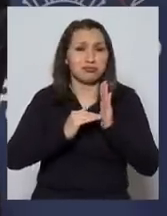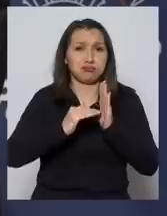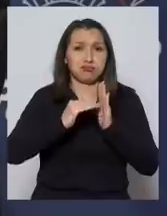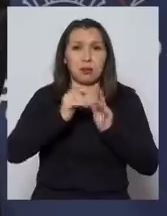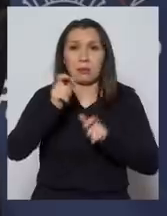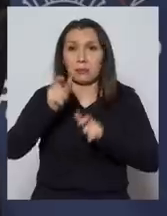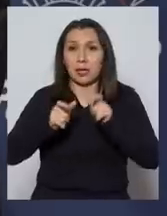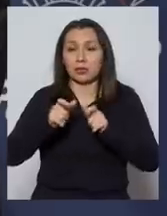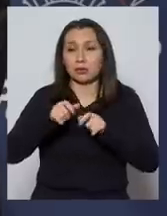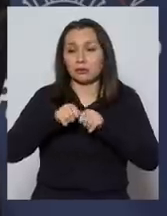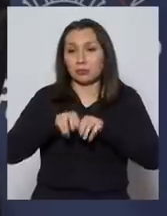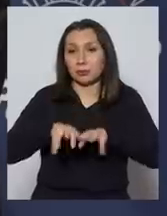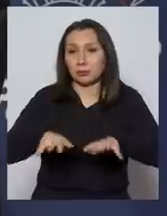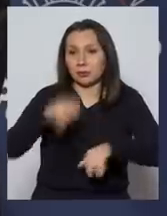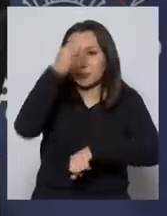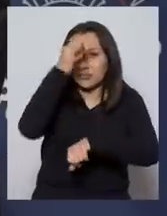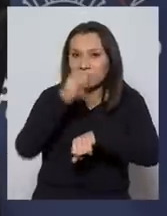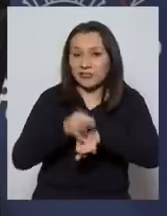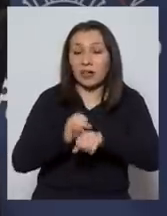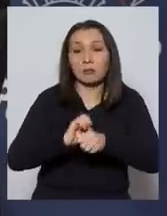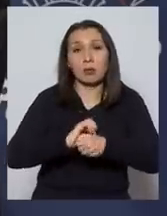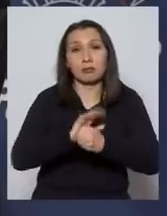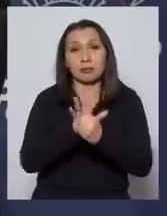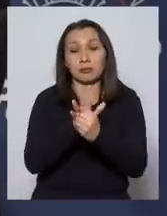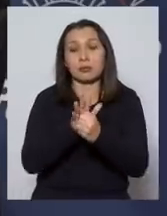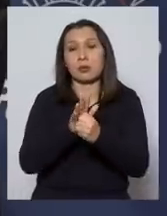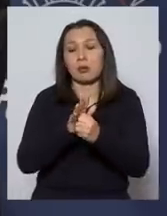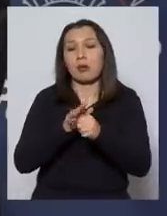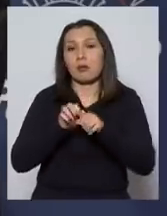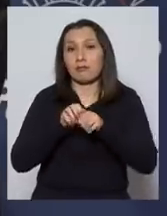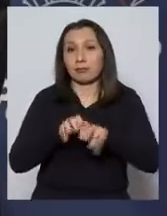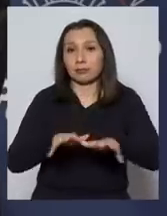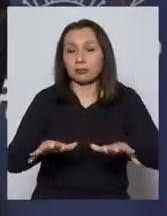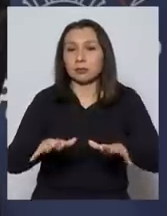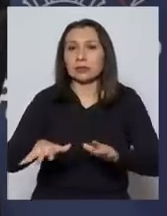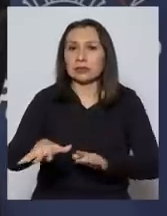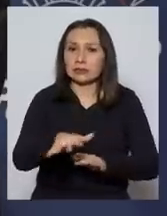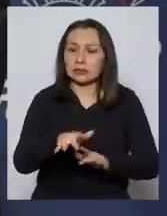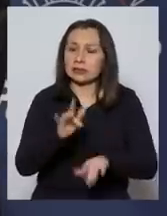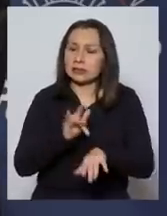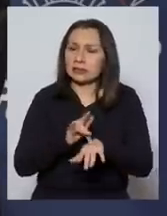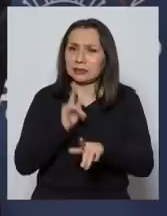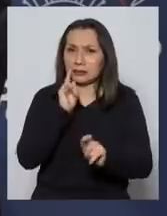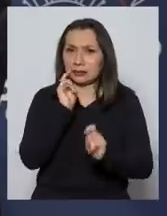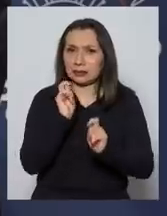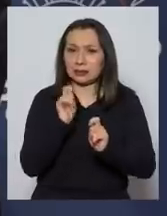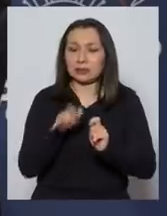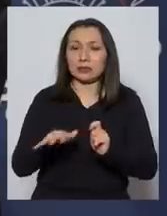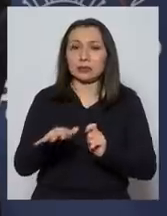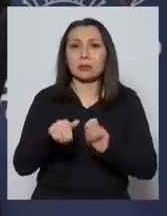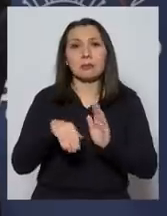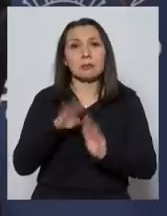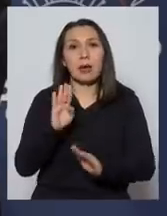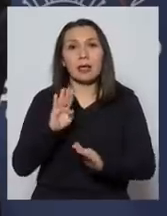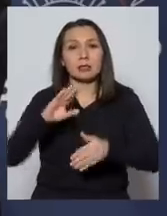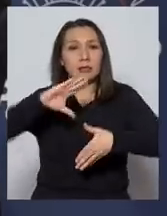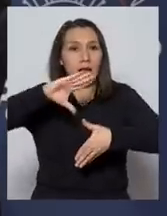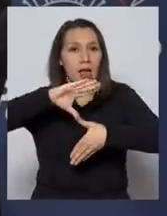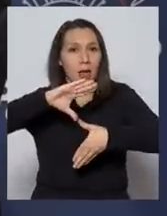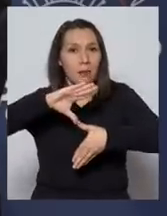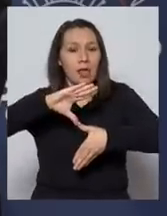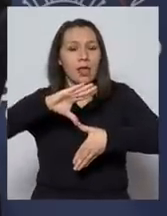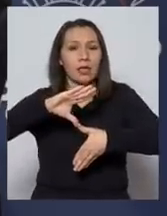de personas contagiadas, sigue la pandemia siendo una situación crítica, principalmente en la región de las